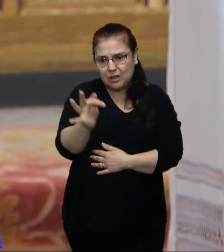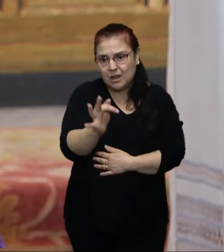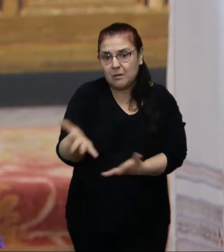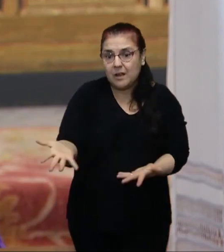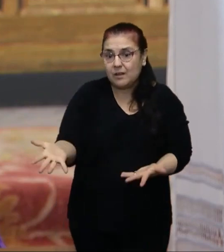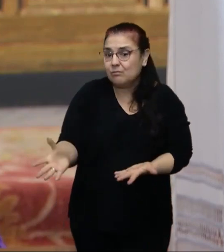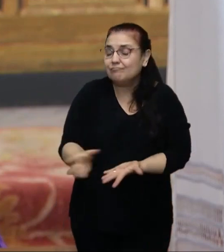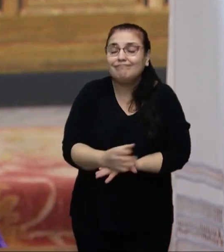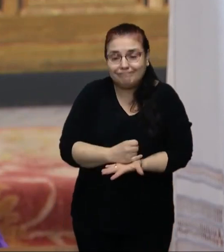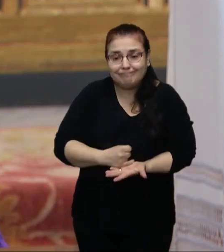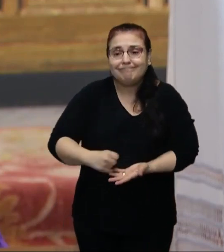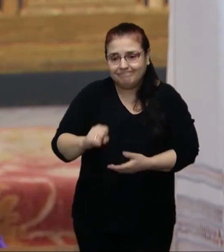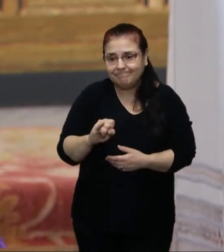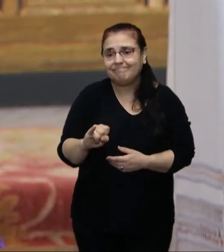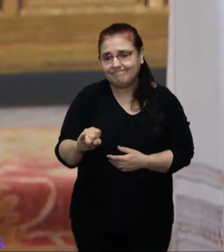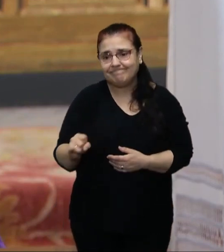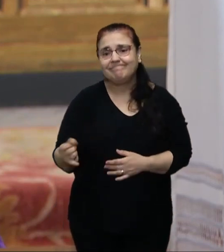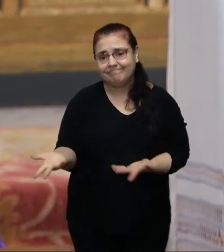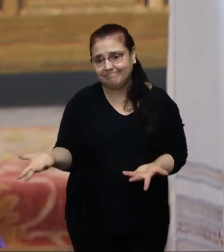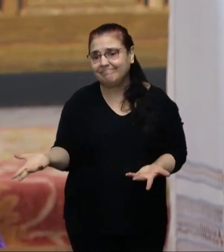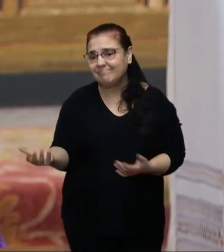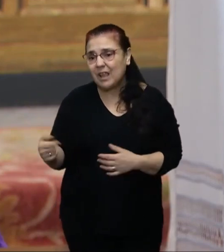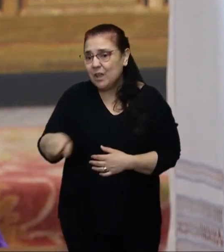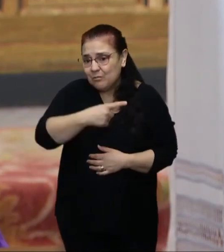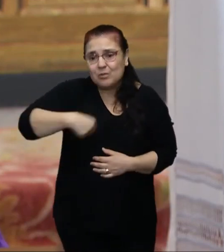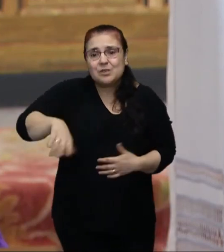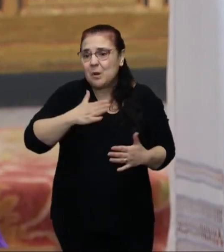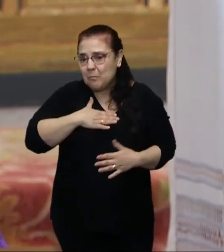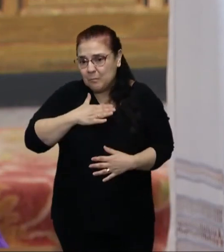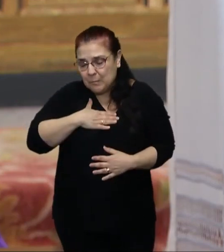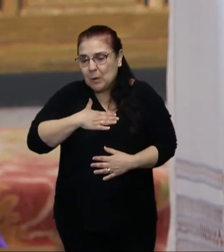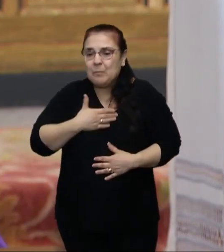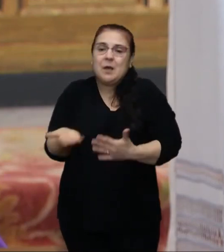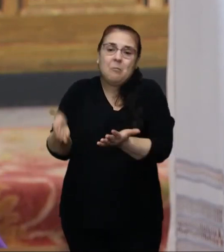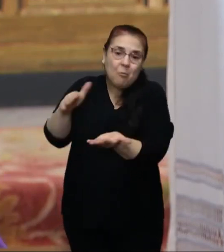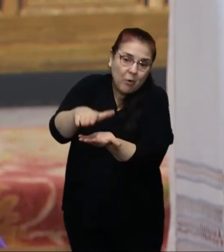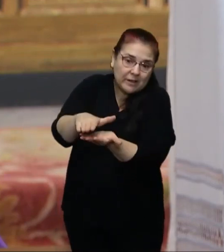Todos lo vamos a tener, nuestra propia muerte, y